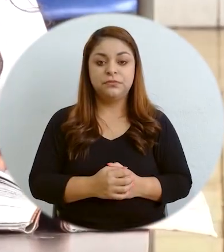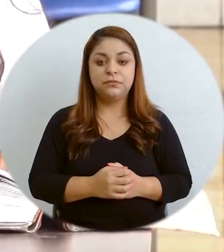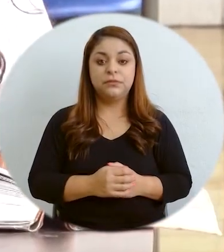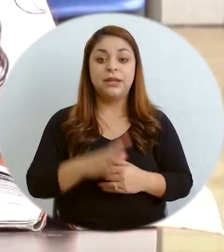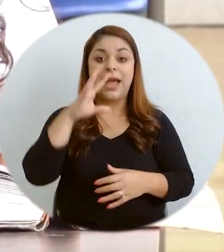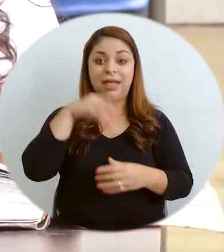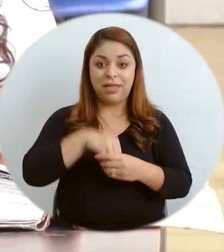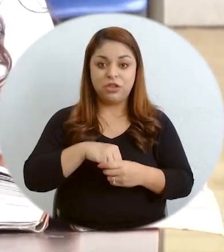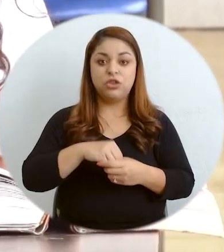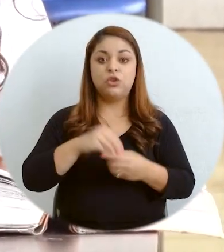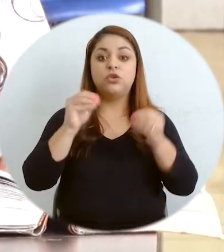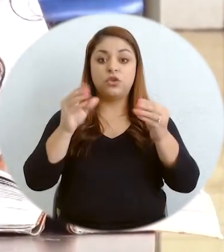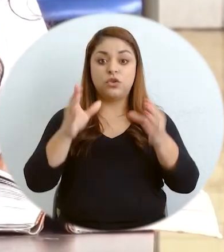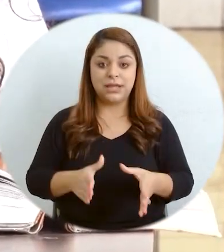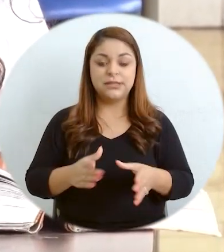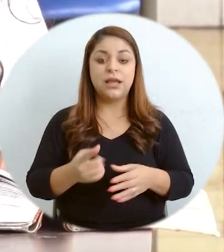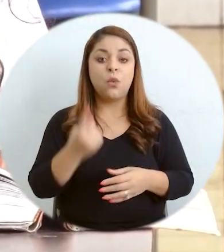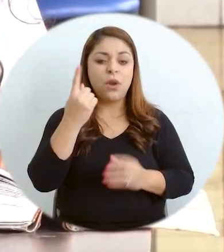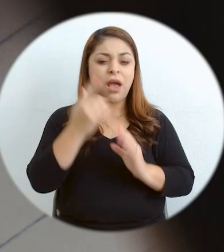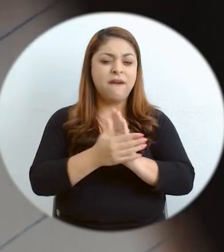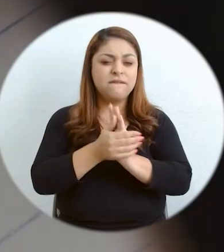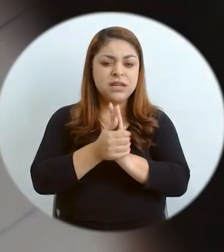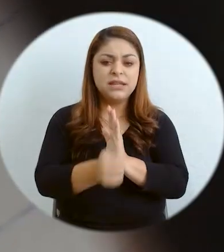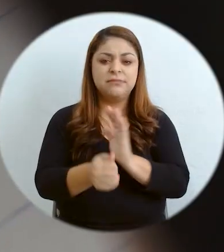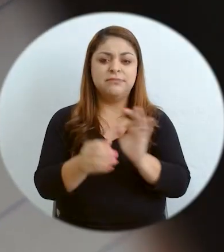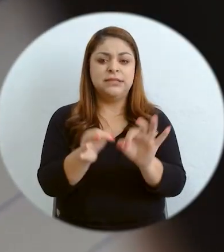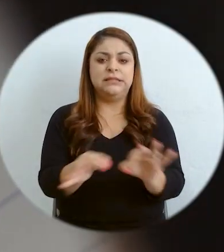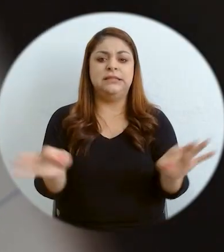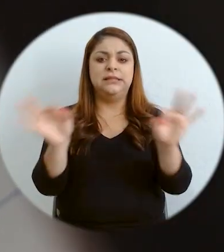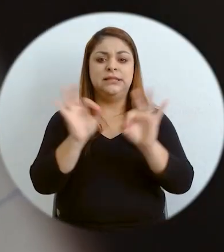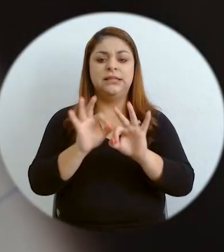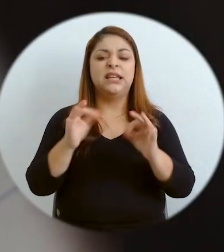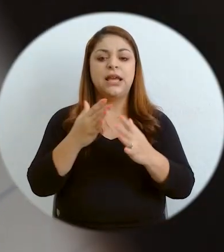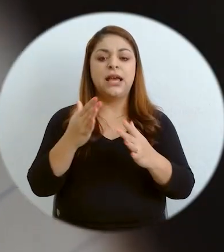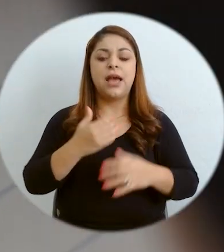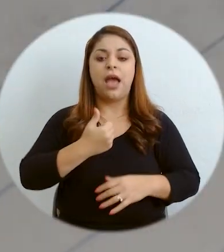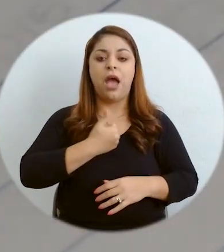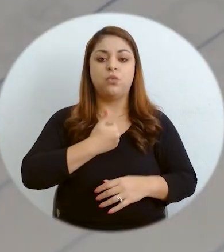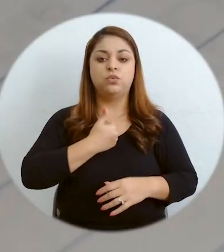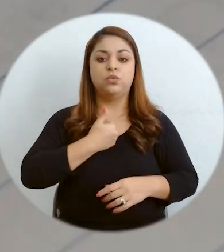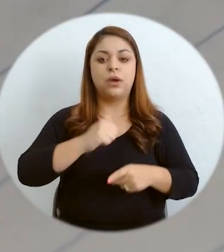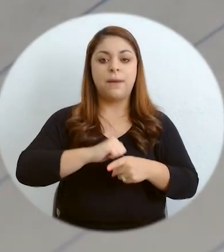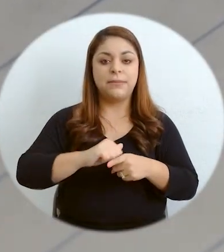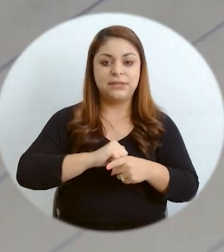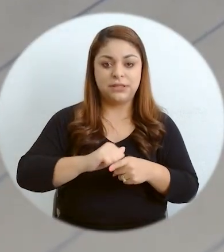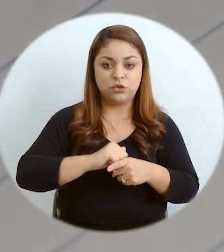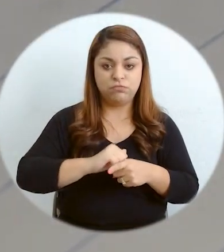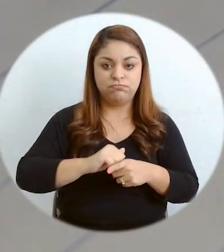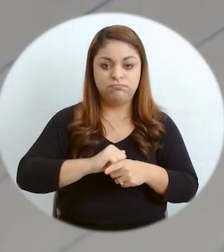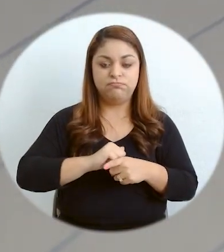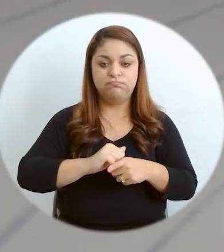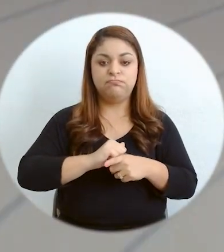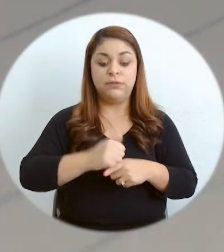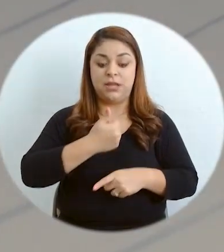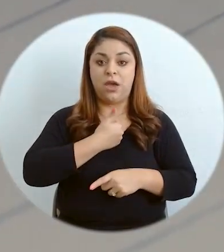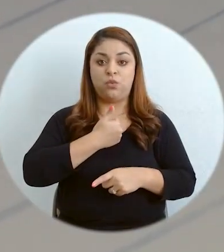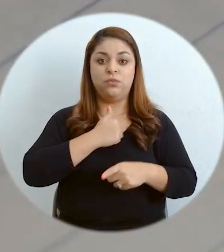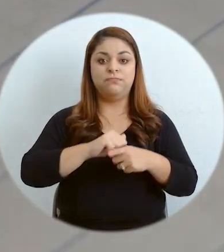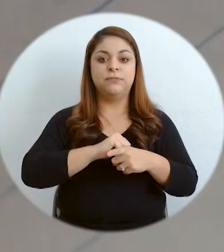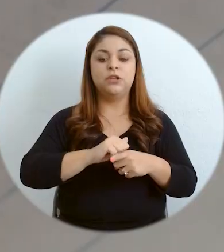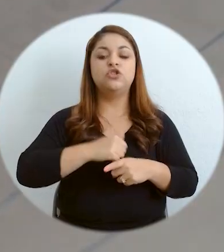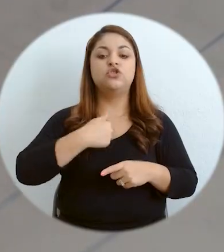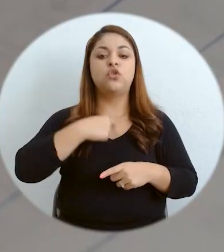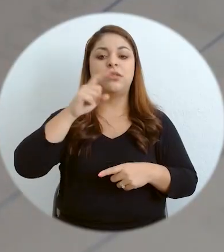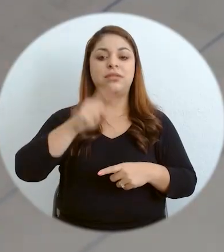Dentro de la docencia, una de las habilidades inherentes tiene que ser la autocapacitación. Yo tengo que ser, si soy educador, tengo que ser